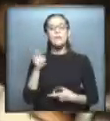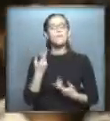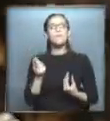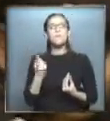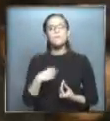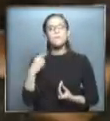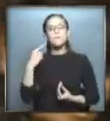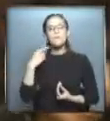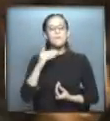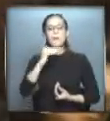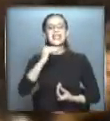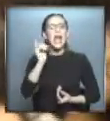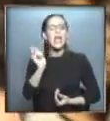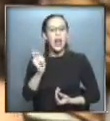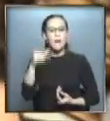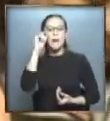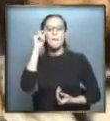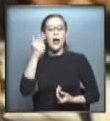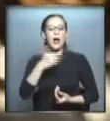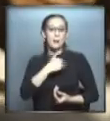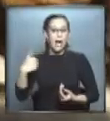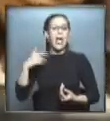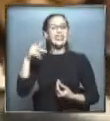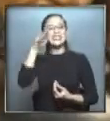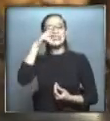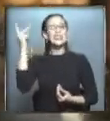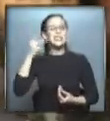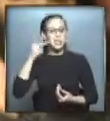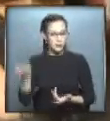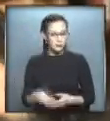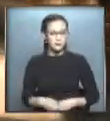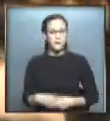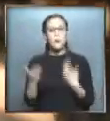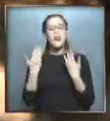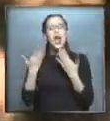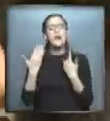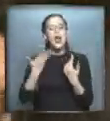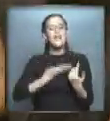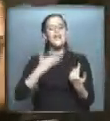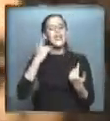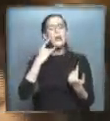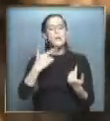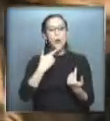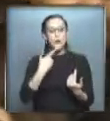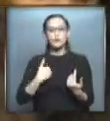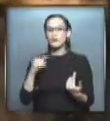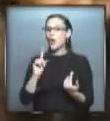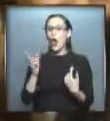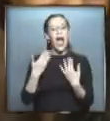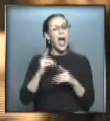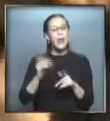voto de hoy? A mis padres y a Néstor. ¿Pudiste hablar con Filmus? Todavía no hablamos ayer